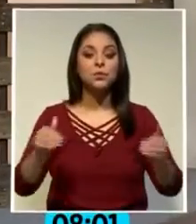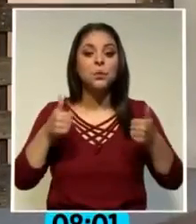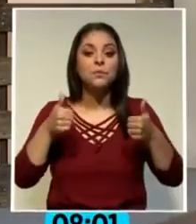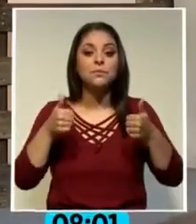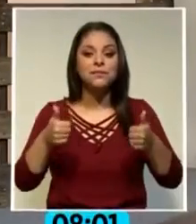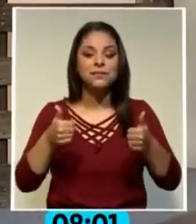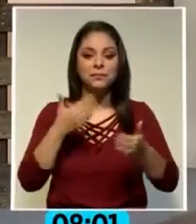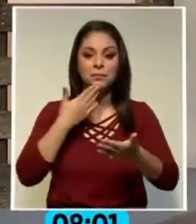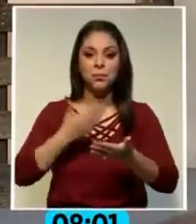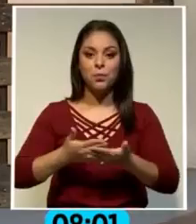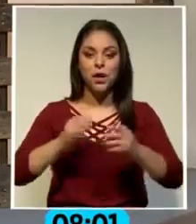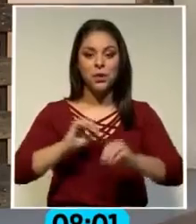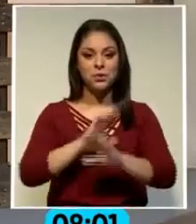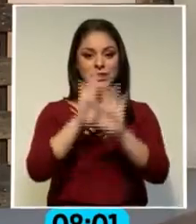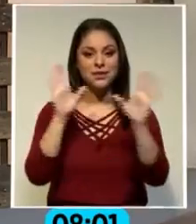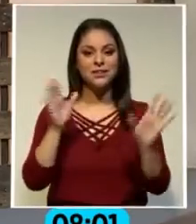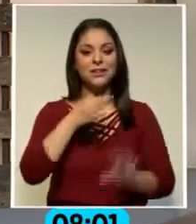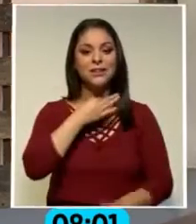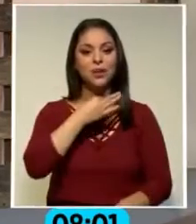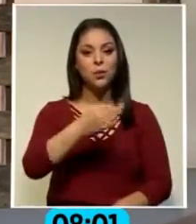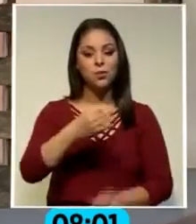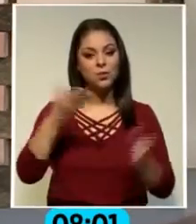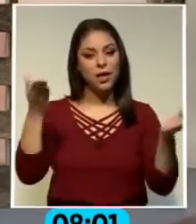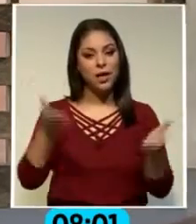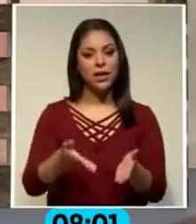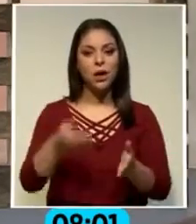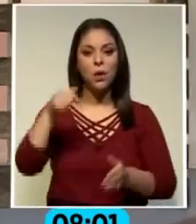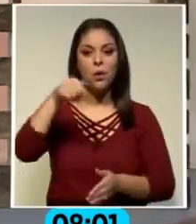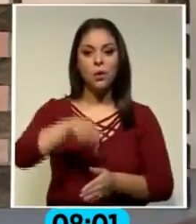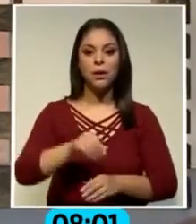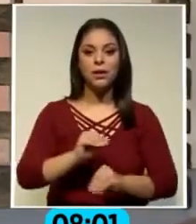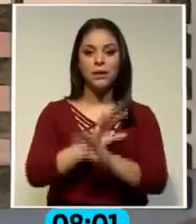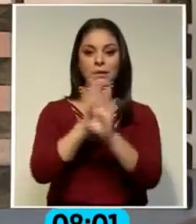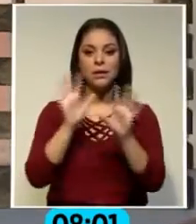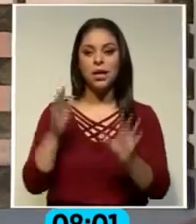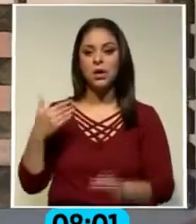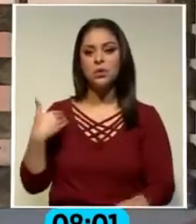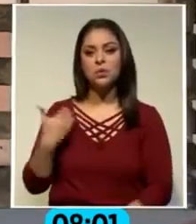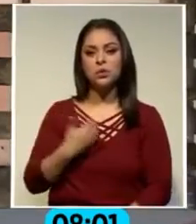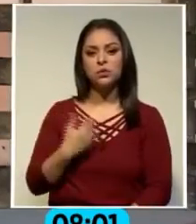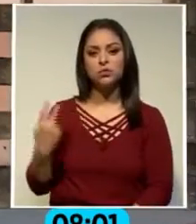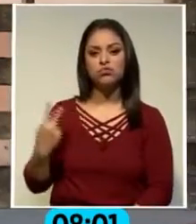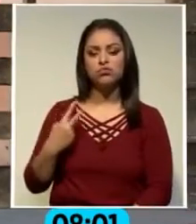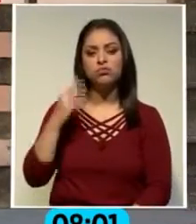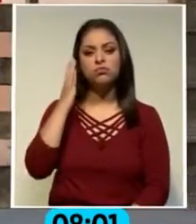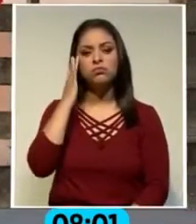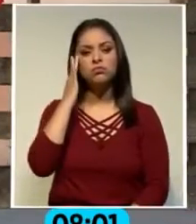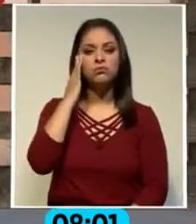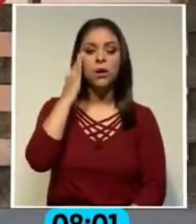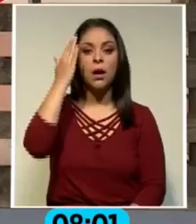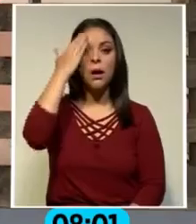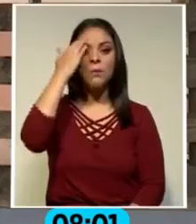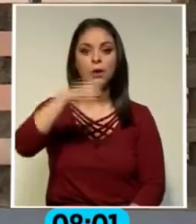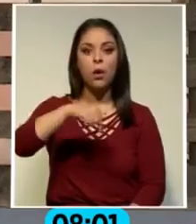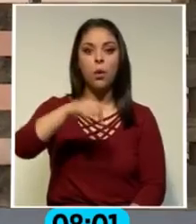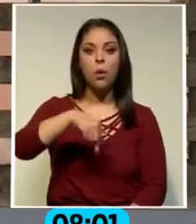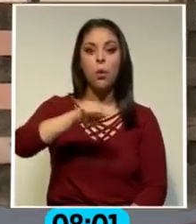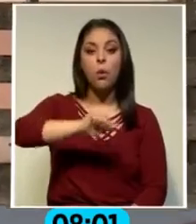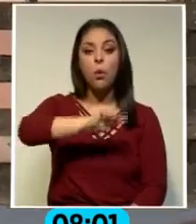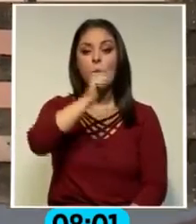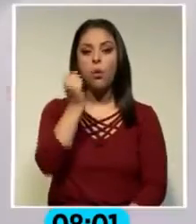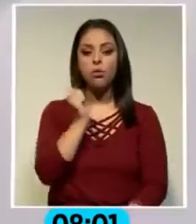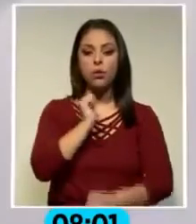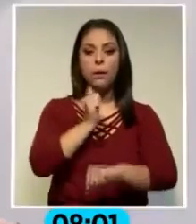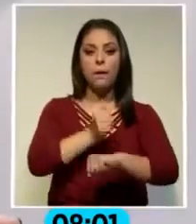¡Buenos días! ¡Qué gusto tenerlos aquí en esta mañana! Nosotras estamos aquí un poquillo preocupadas porque tenemos otro emprendimiento, pero no